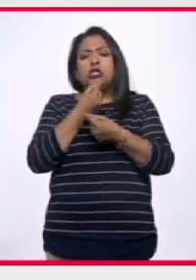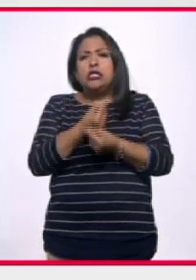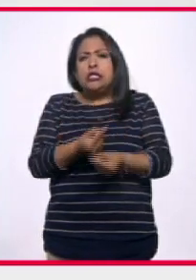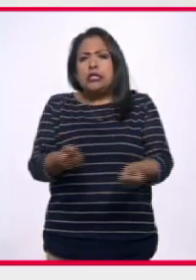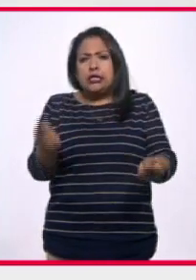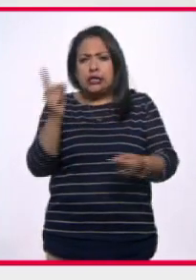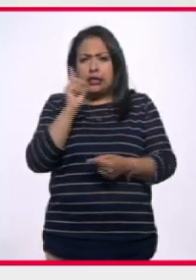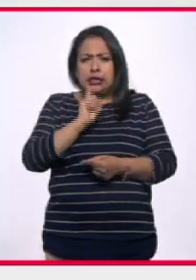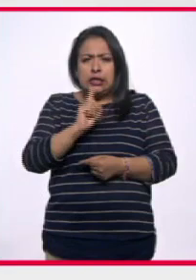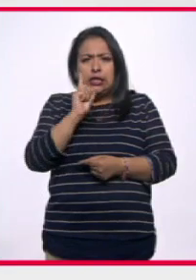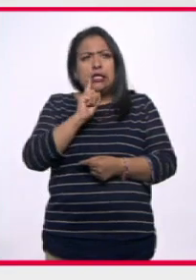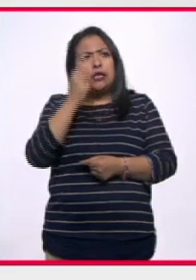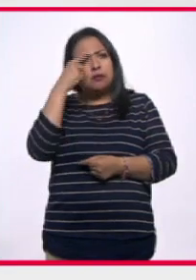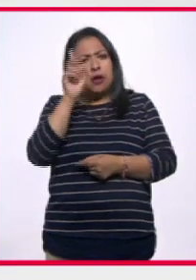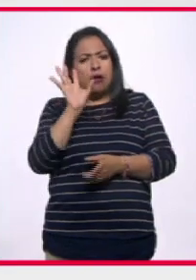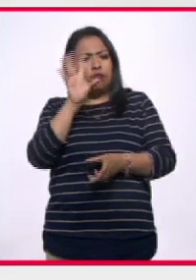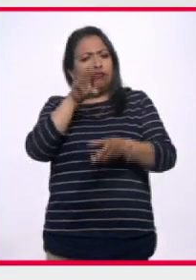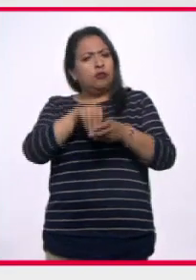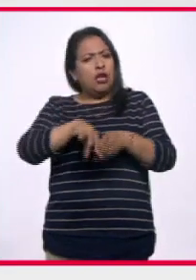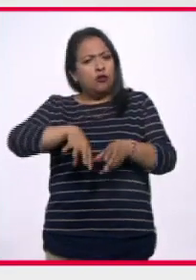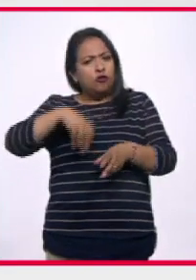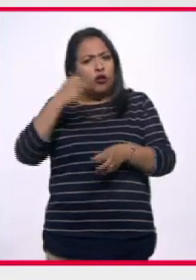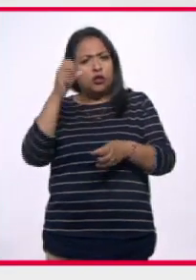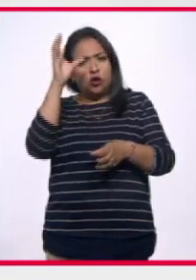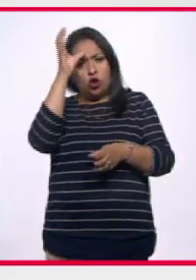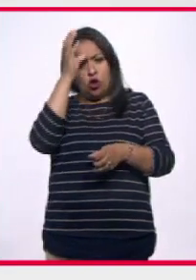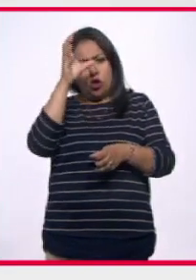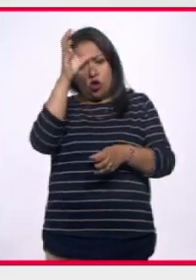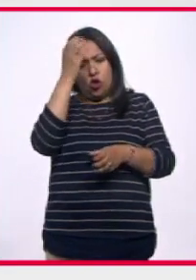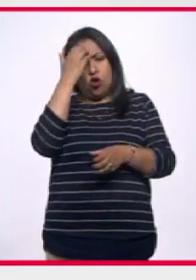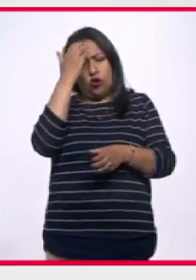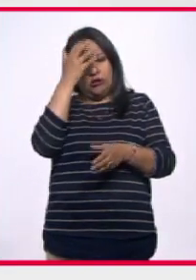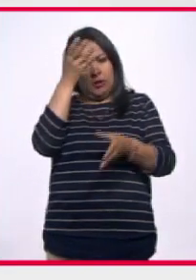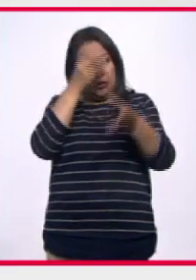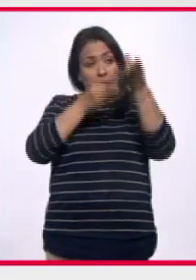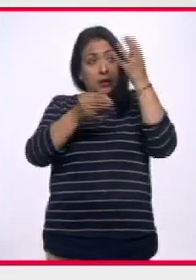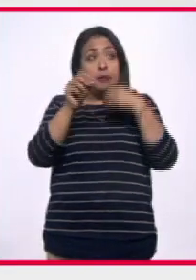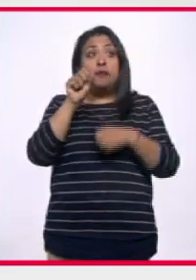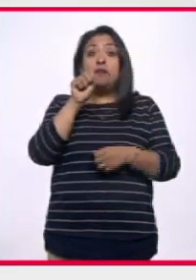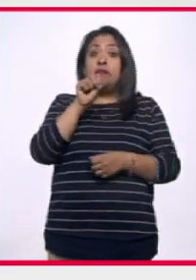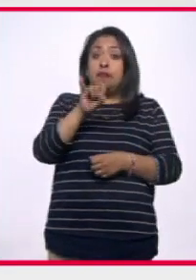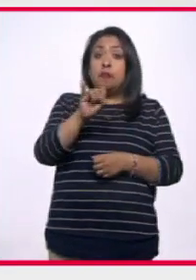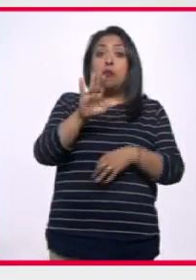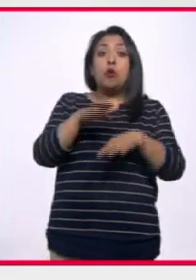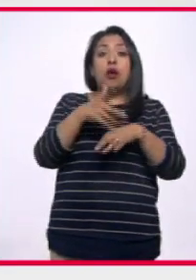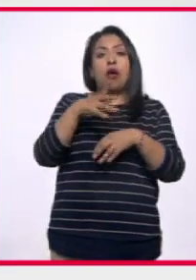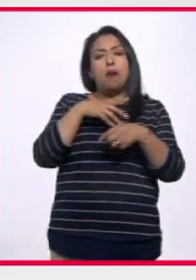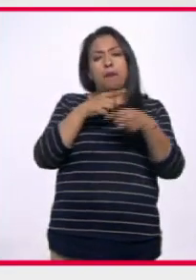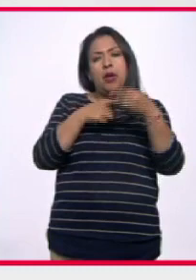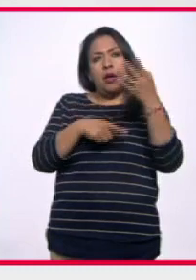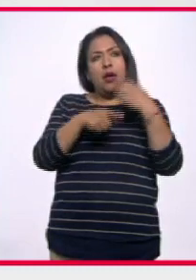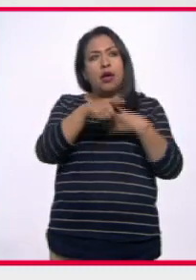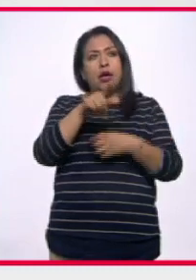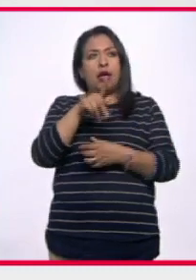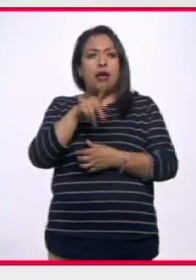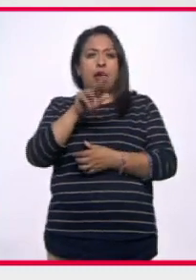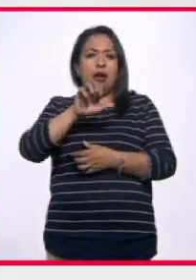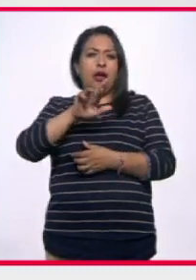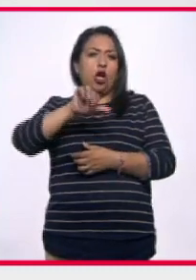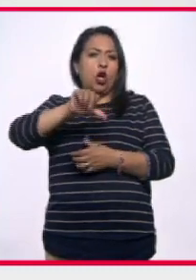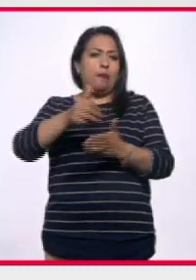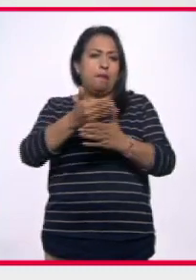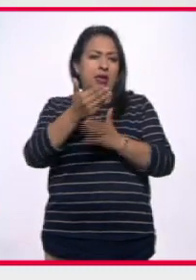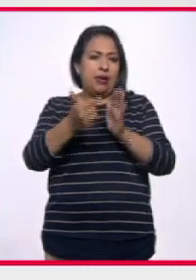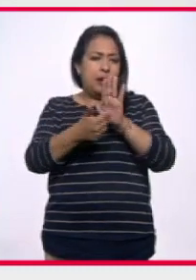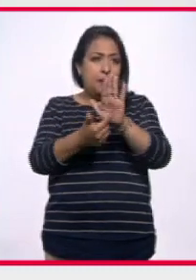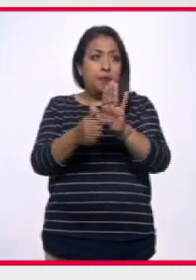a que se sumen a este esfuerzo de conocimiento así es por tal motivo tendremos algunas cosas que hizo karen de veras hoy por la mañana y